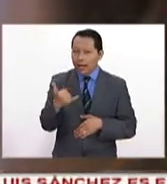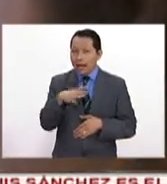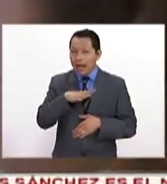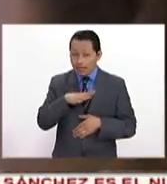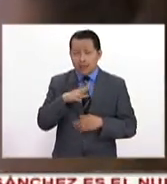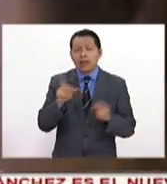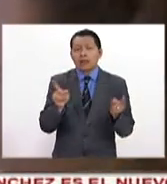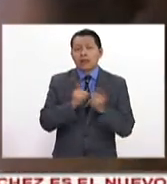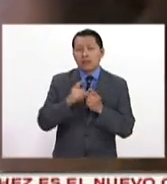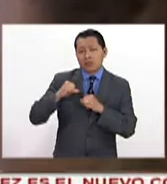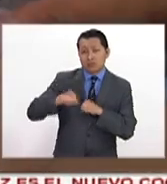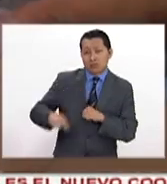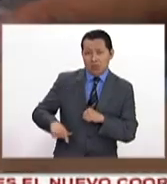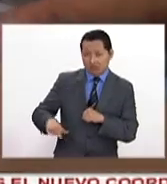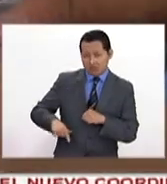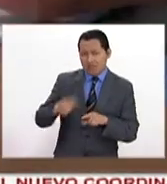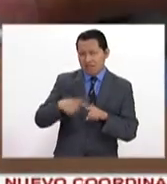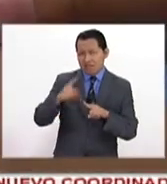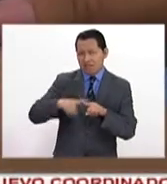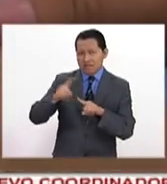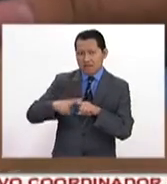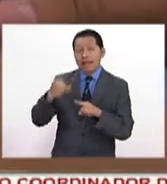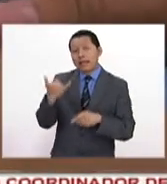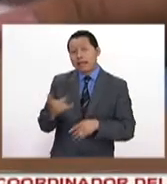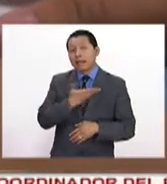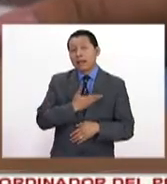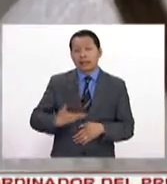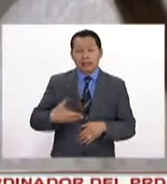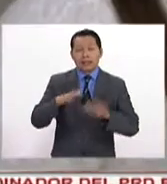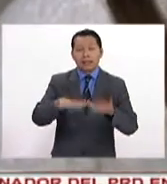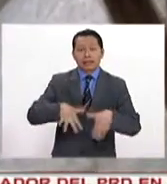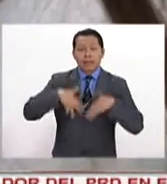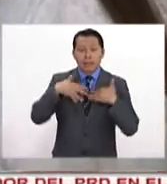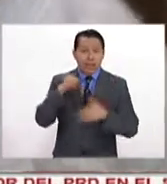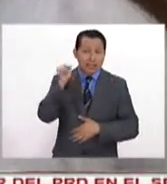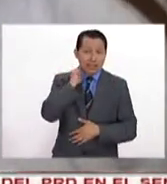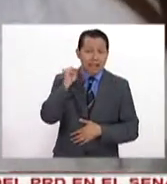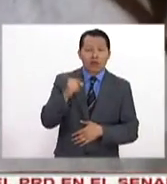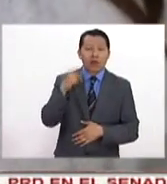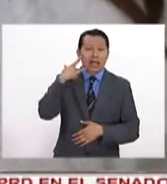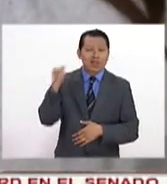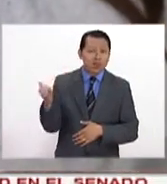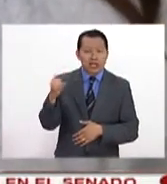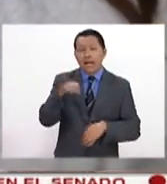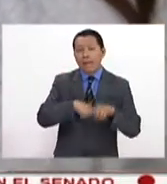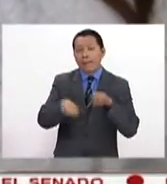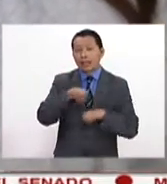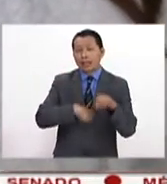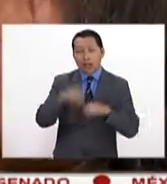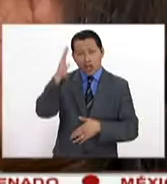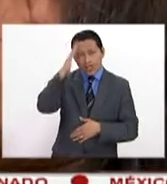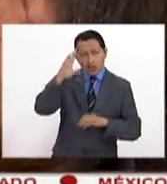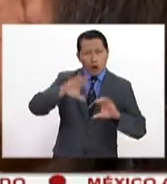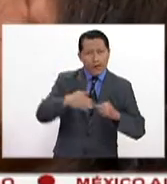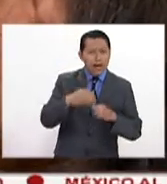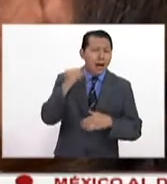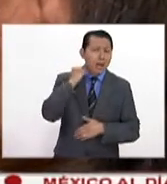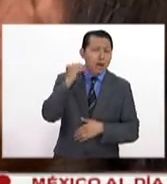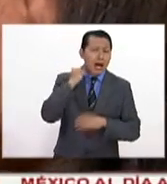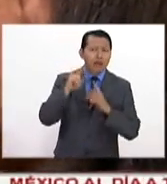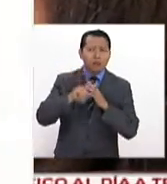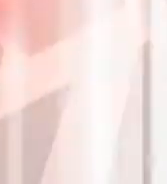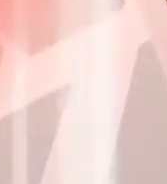autoridades federales, estatales y locales, así como con los presidentes de la Asamblea y el Senado en California, empresarios, líderes comunitarios y abogados